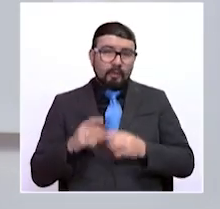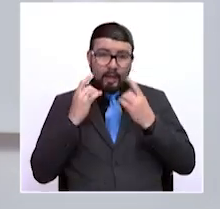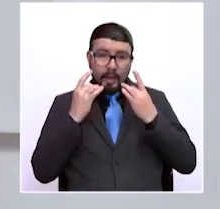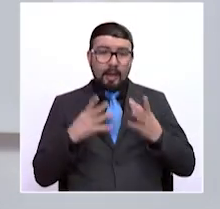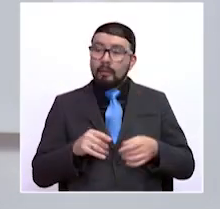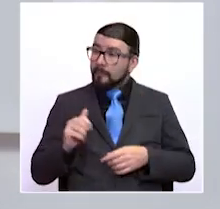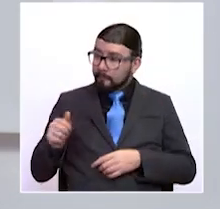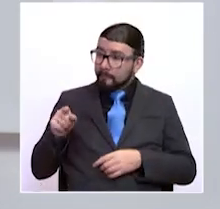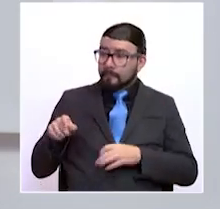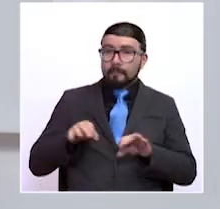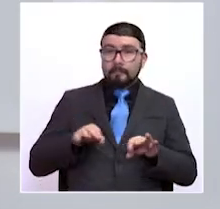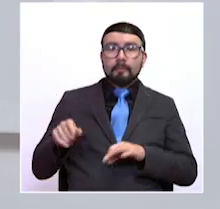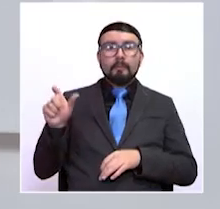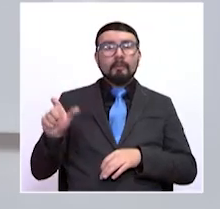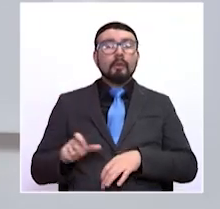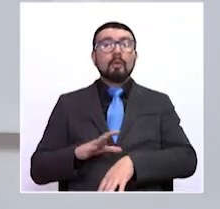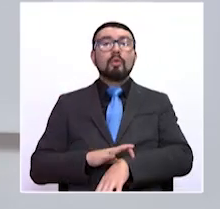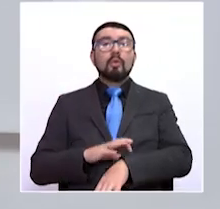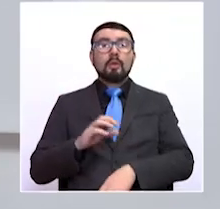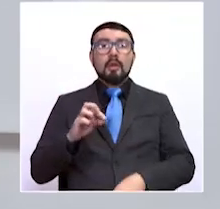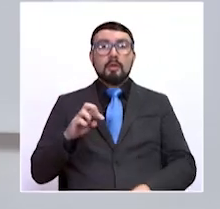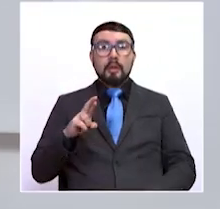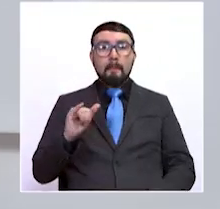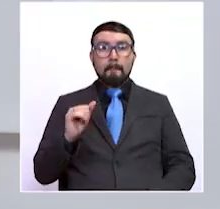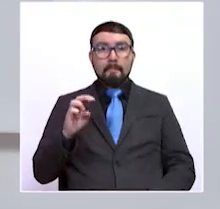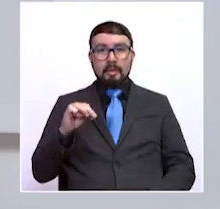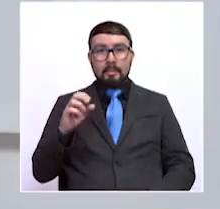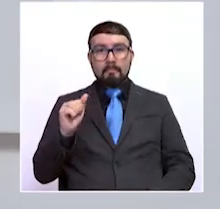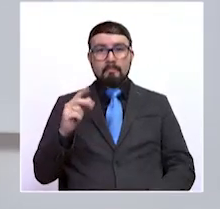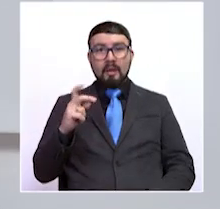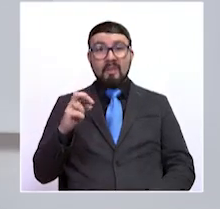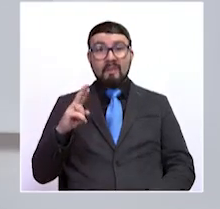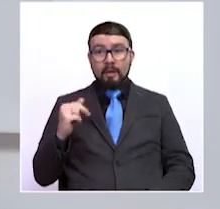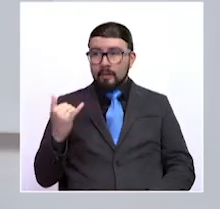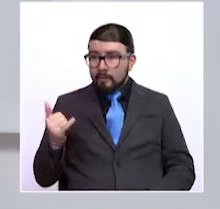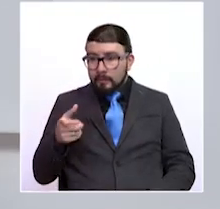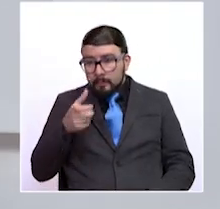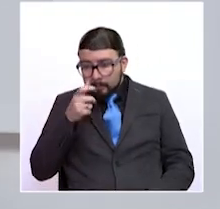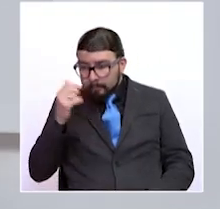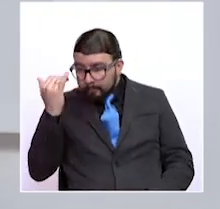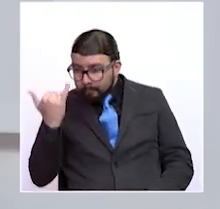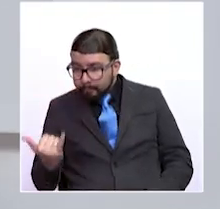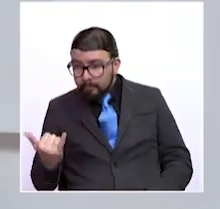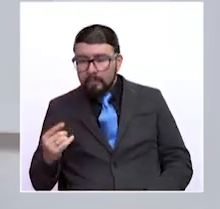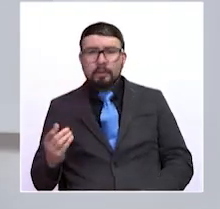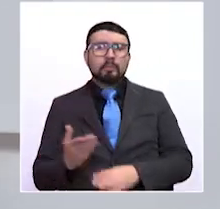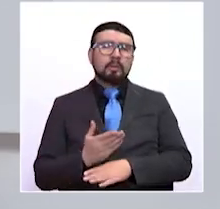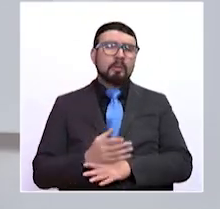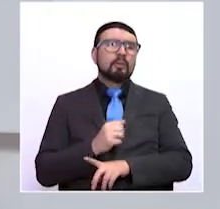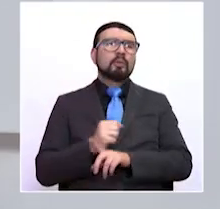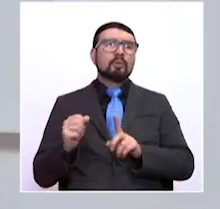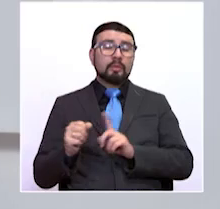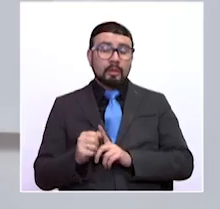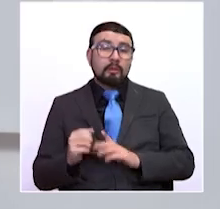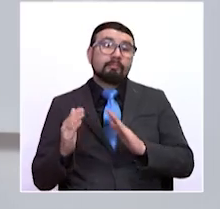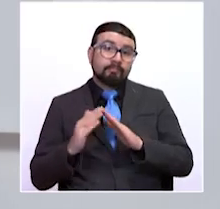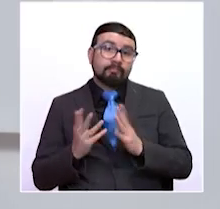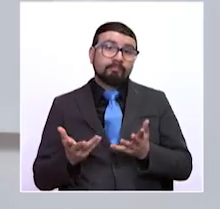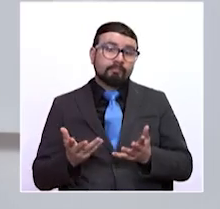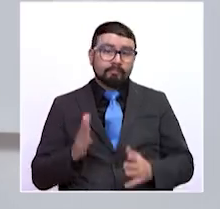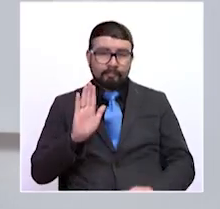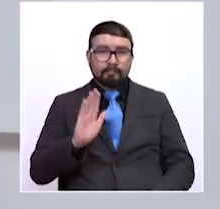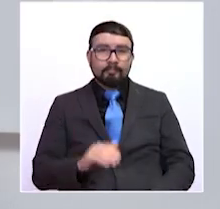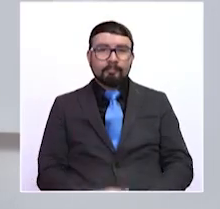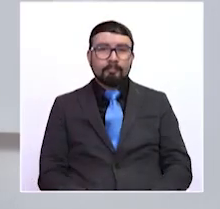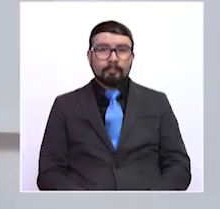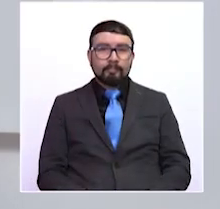estaba clasificando la doctora Primavera, que hay que tener en cuenta. Y el más grande, ese gran problema social y familiar. Ya regresamos.